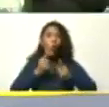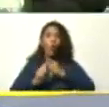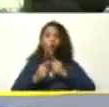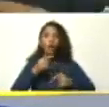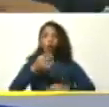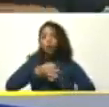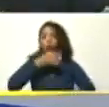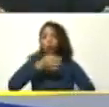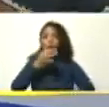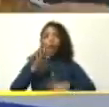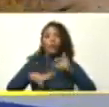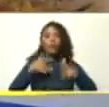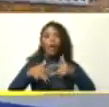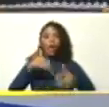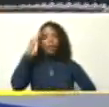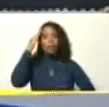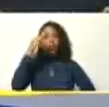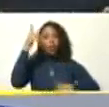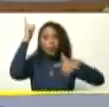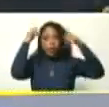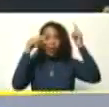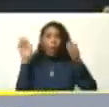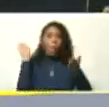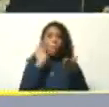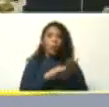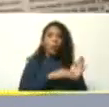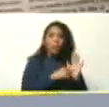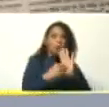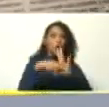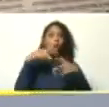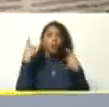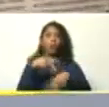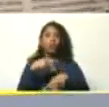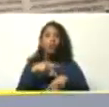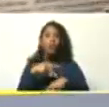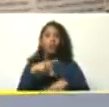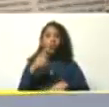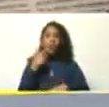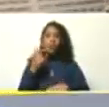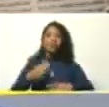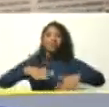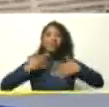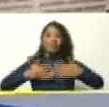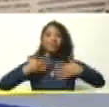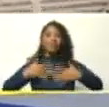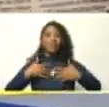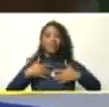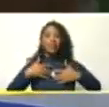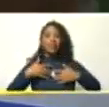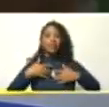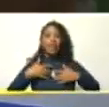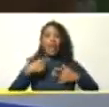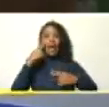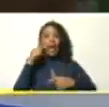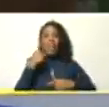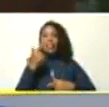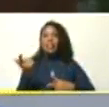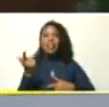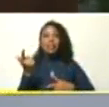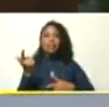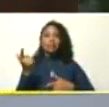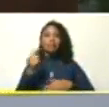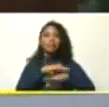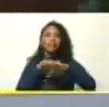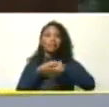discursos, eventos del comandante Chávez y lo ponen en TikTok y uno disfruta reproduciéndolo. ¿Qué nos dice Ernesto